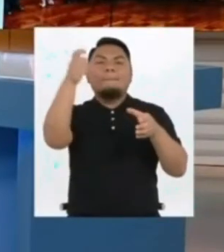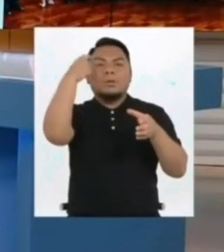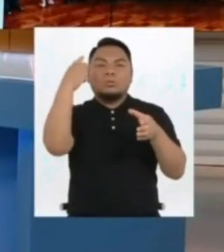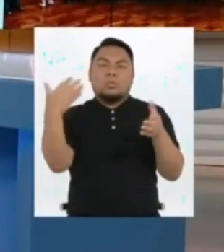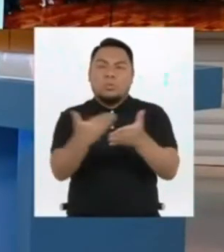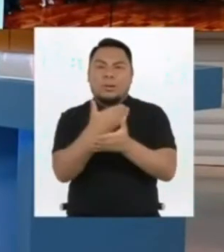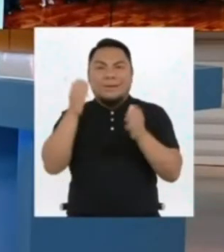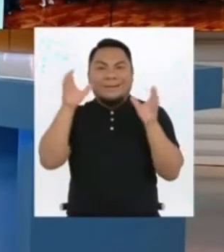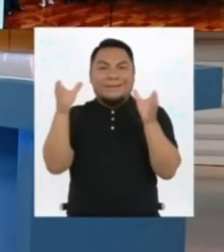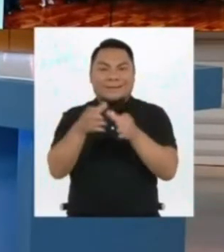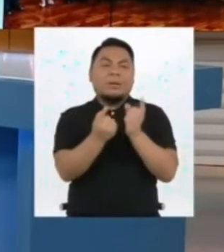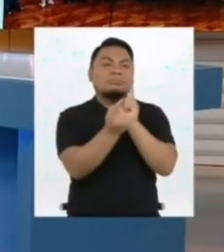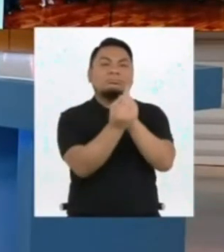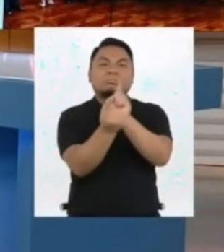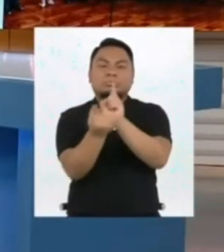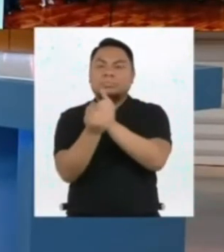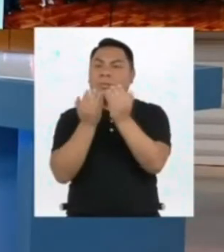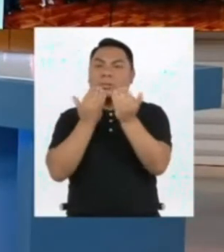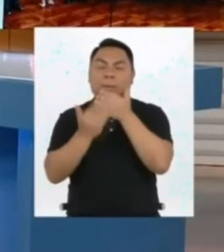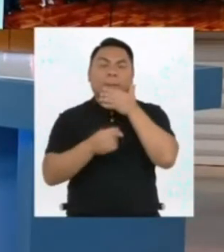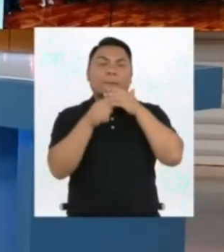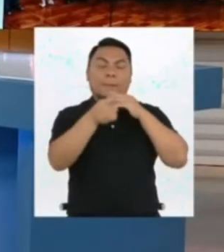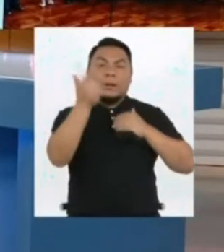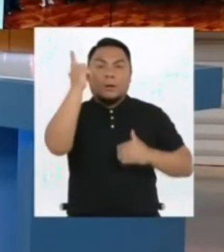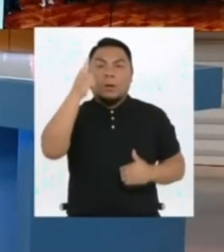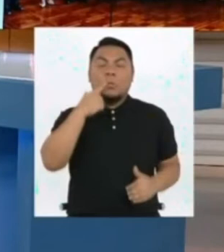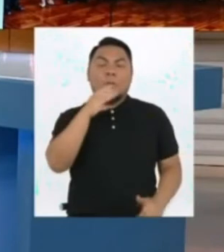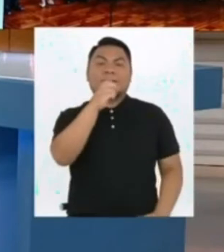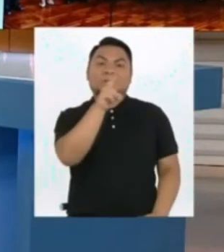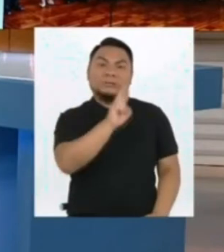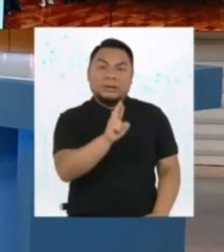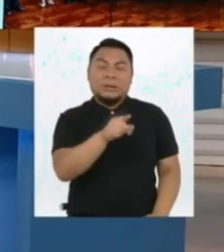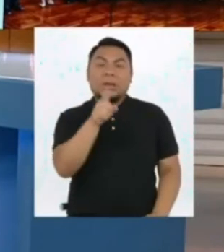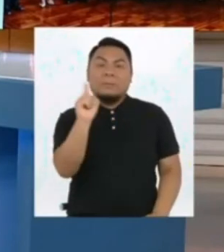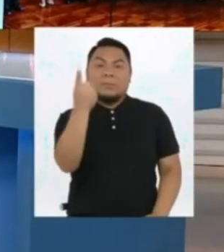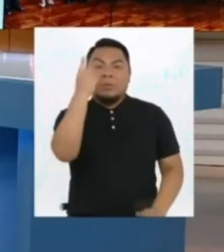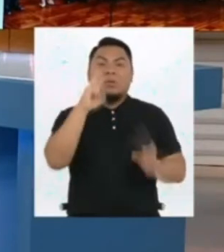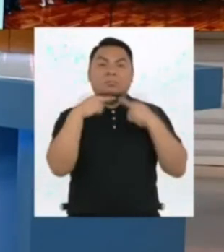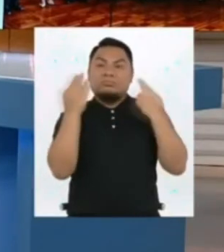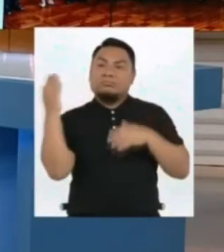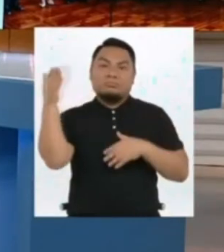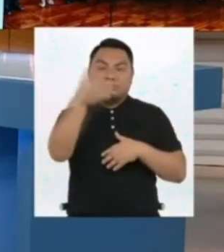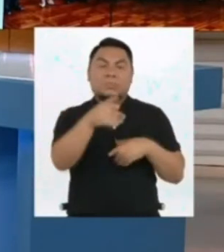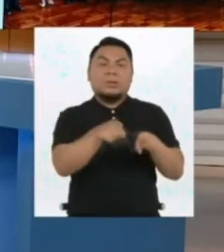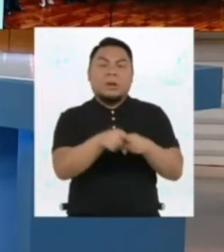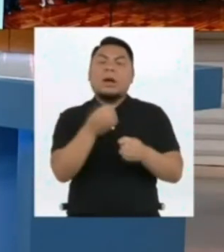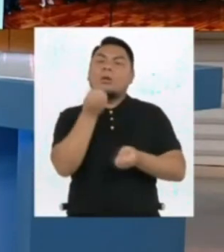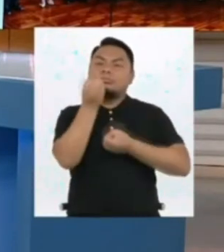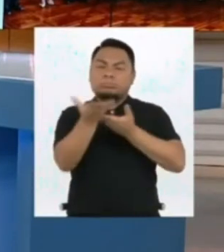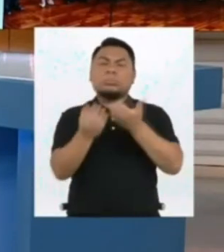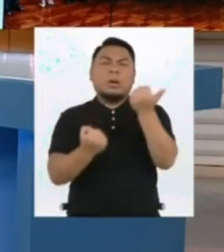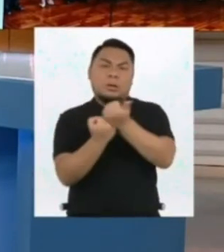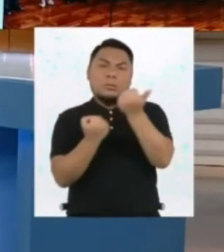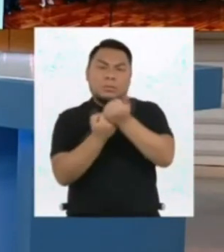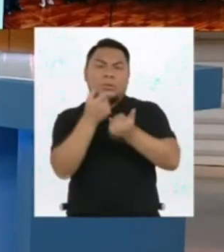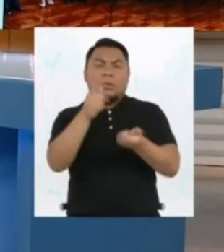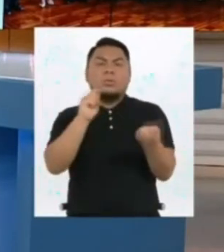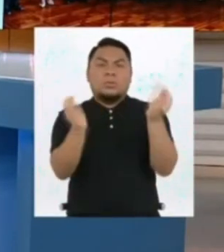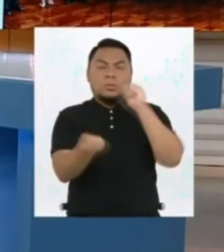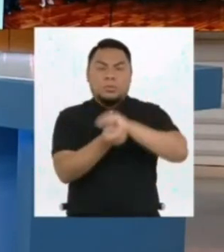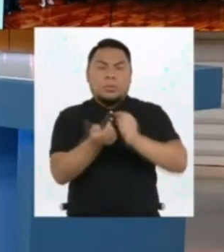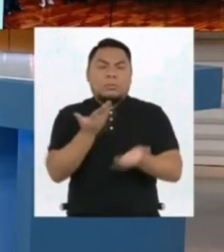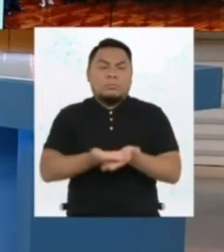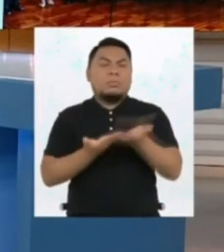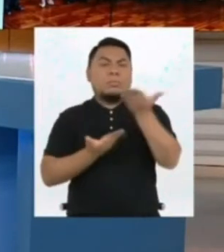Congreso. Alianza para el Progreso y su líder César Acuña fueron los primeros en acudir y manifestar su respaldo a las reformas